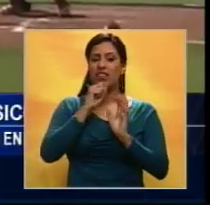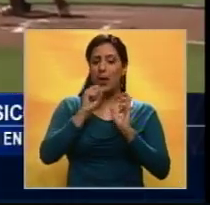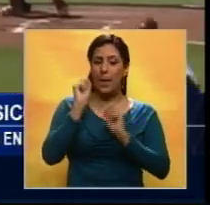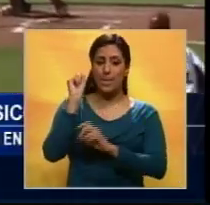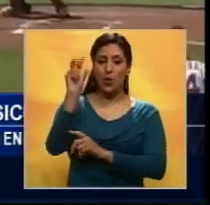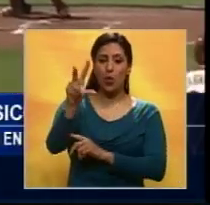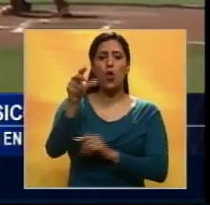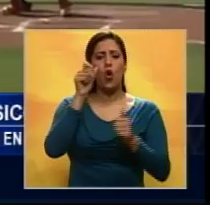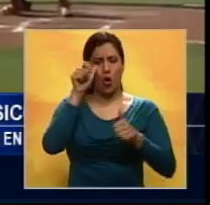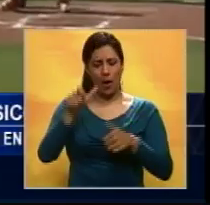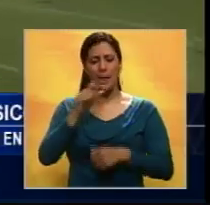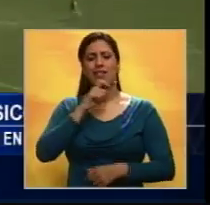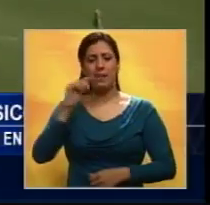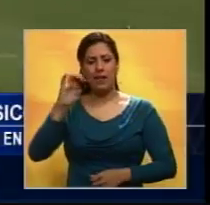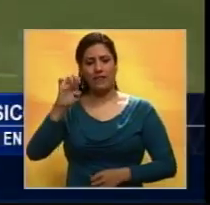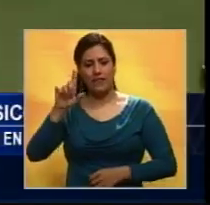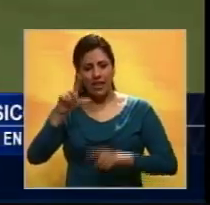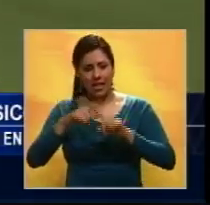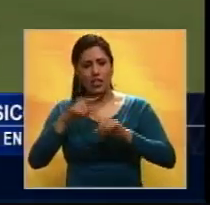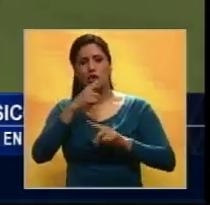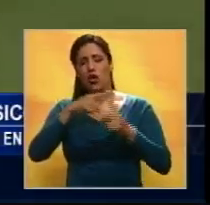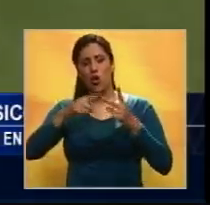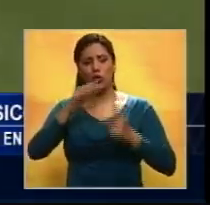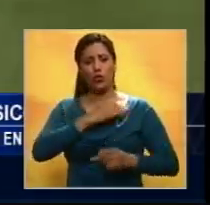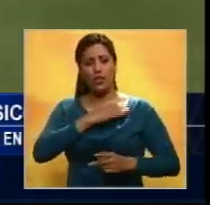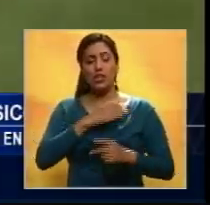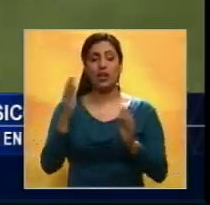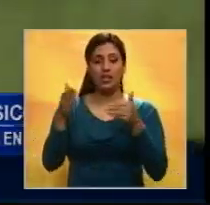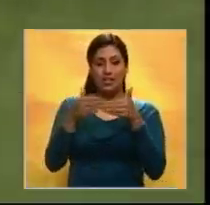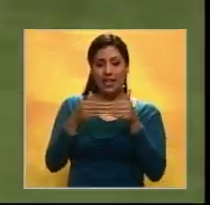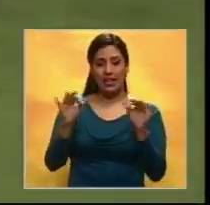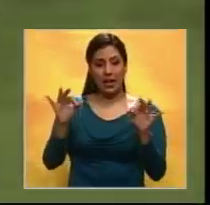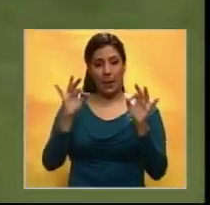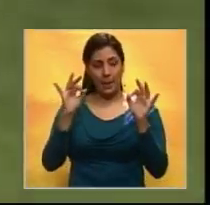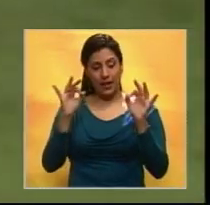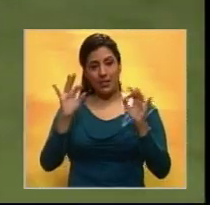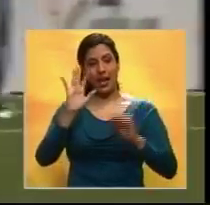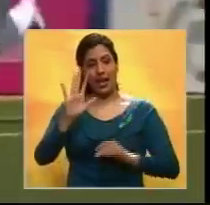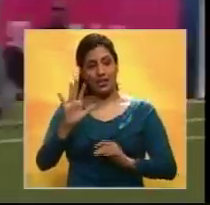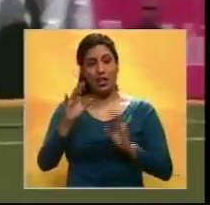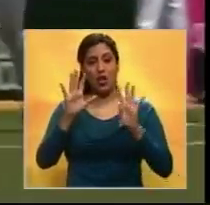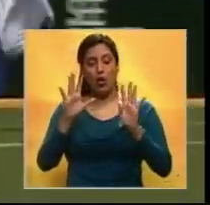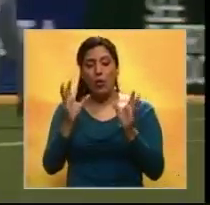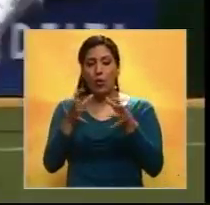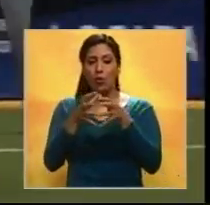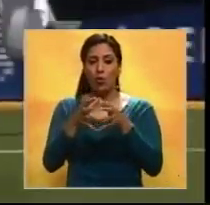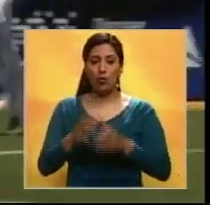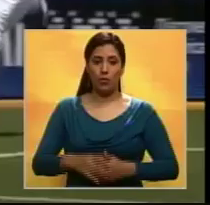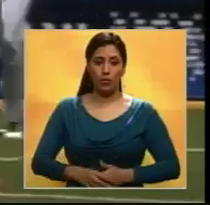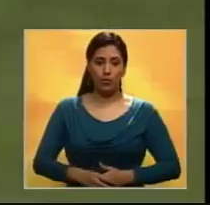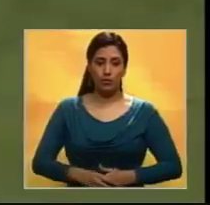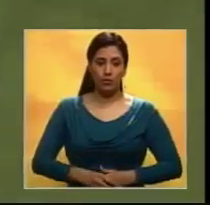sólido con Félix Hernández a la cabeza y Francisco Rodríguez como el cerrador estelar de la novena criolla.